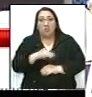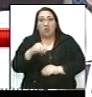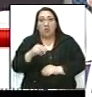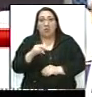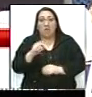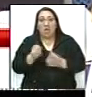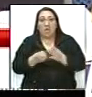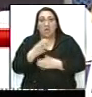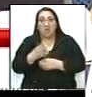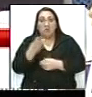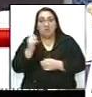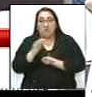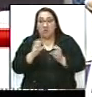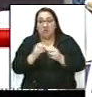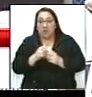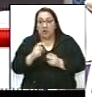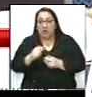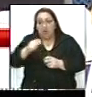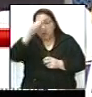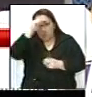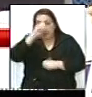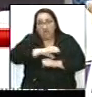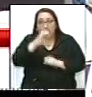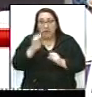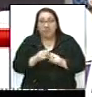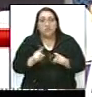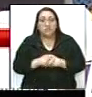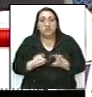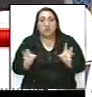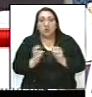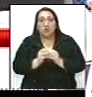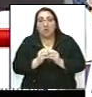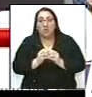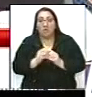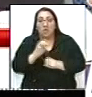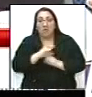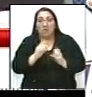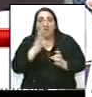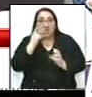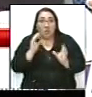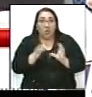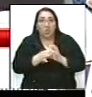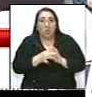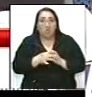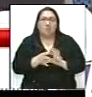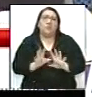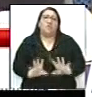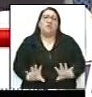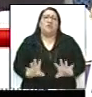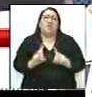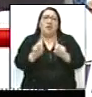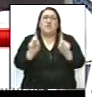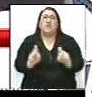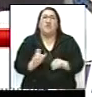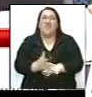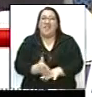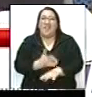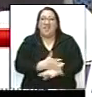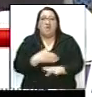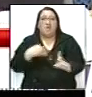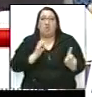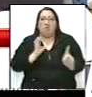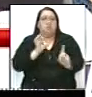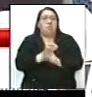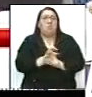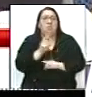juntos, invento, y Tumbes y Cajamarca también irían juntos, o Cajamarca y Chiclayo, eso hay que hacer una consulta previa. No se le puede imponer